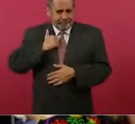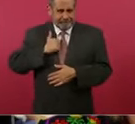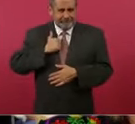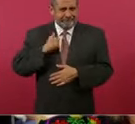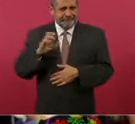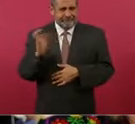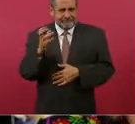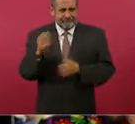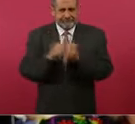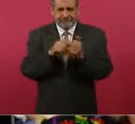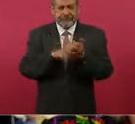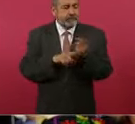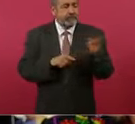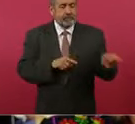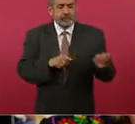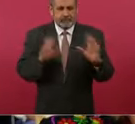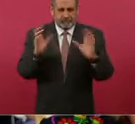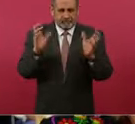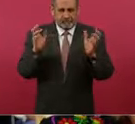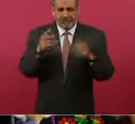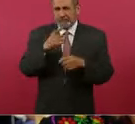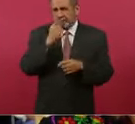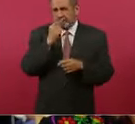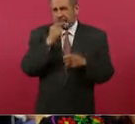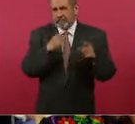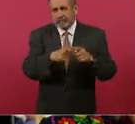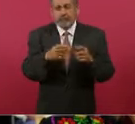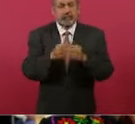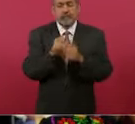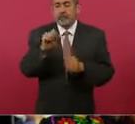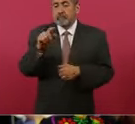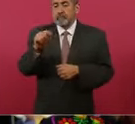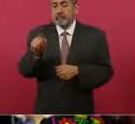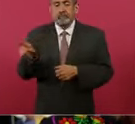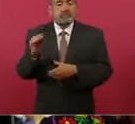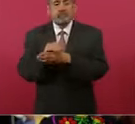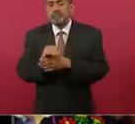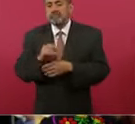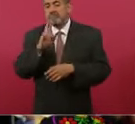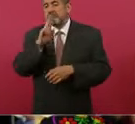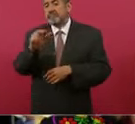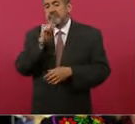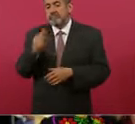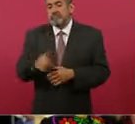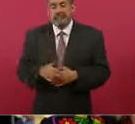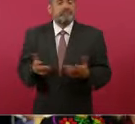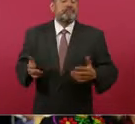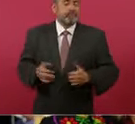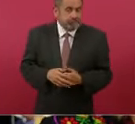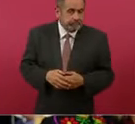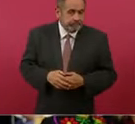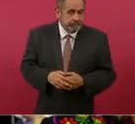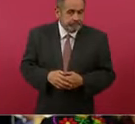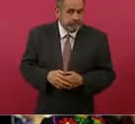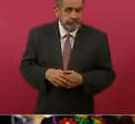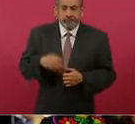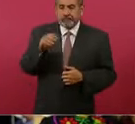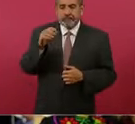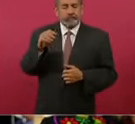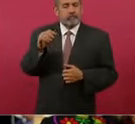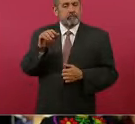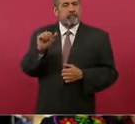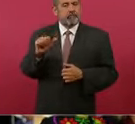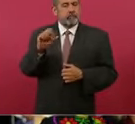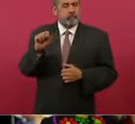Grupo Andrade con el monto declarado del vehículo y su equipo el SAT, pero lo ignoró. ¿Está usted de acuerdo que la Auditoría Superior y Roberto